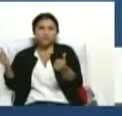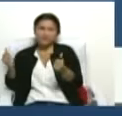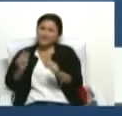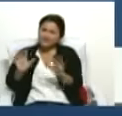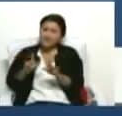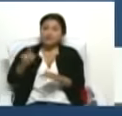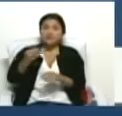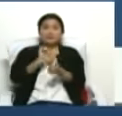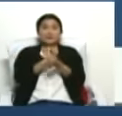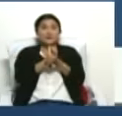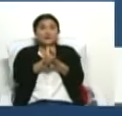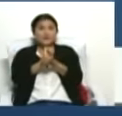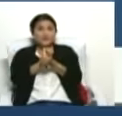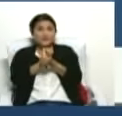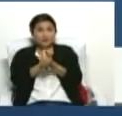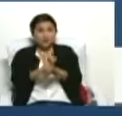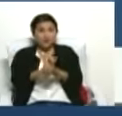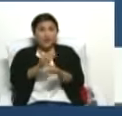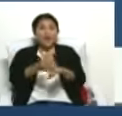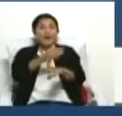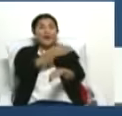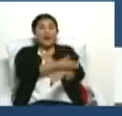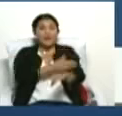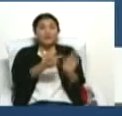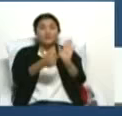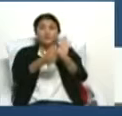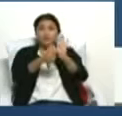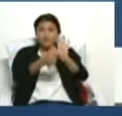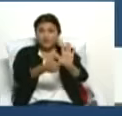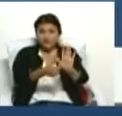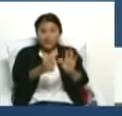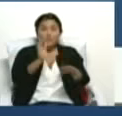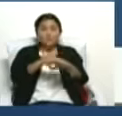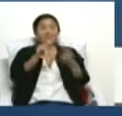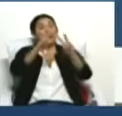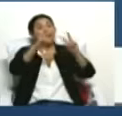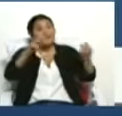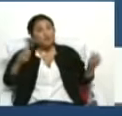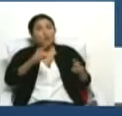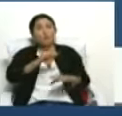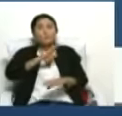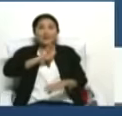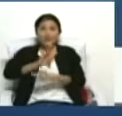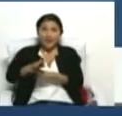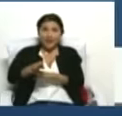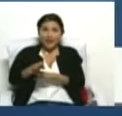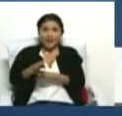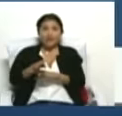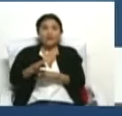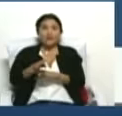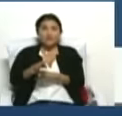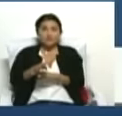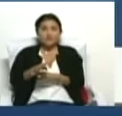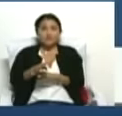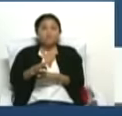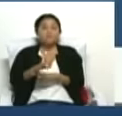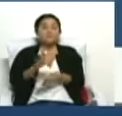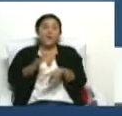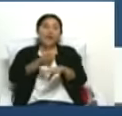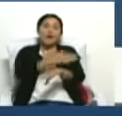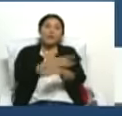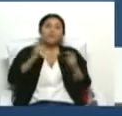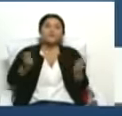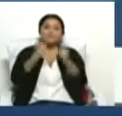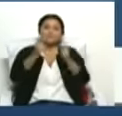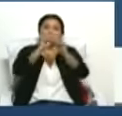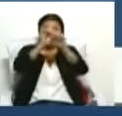una orden de aprehensión, realizada en el marco de una investigación penal que fue previamente difundida en el